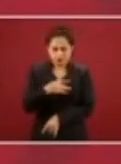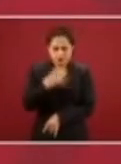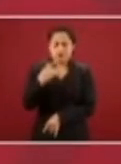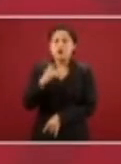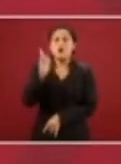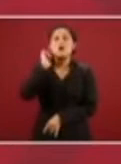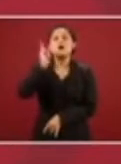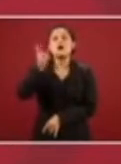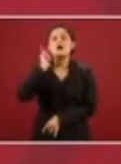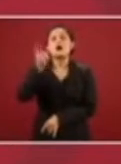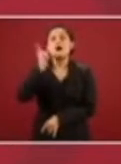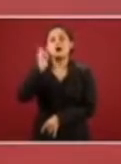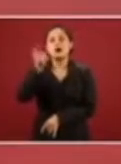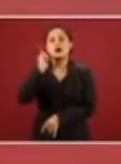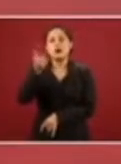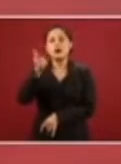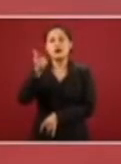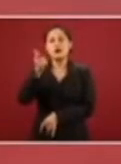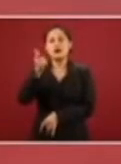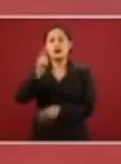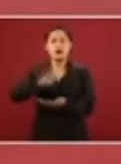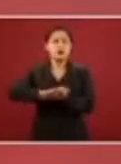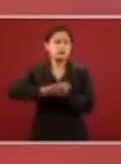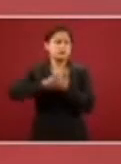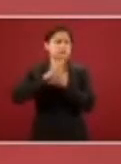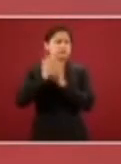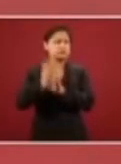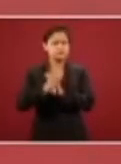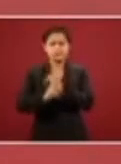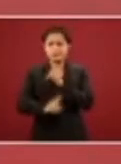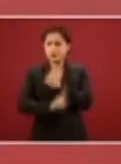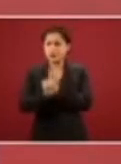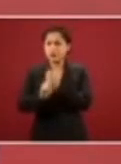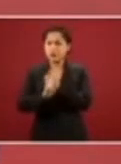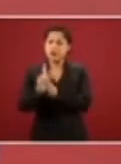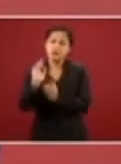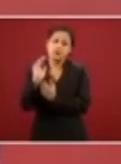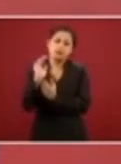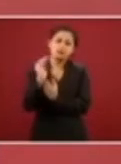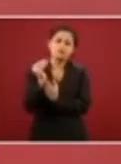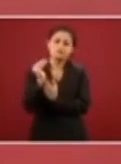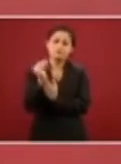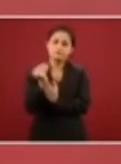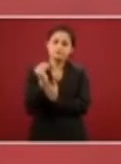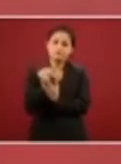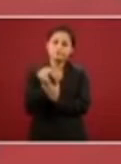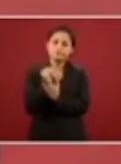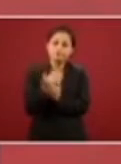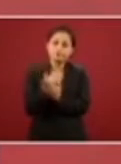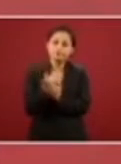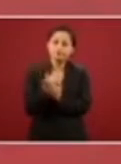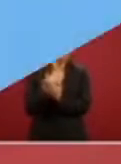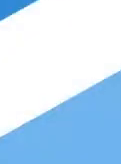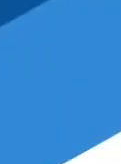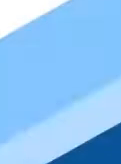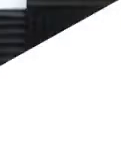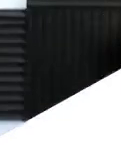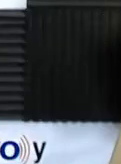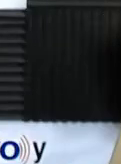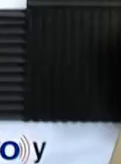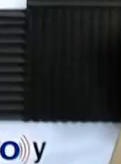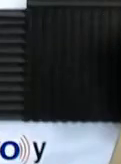de que se reduzca la violencia y que no se agredan las